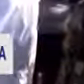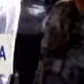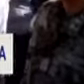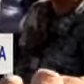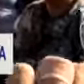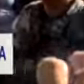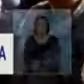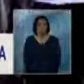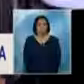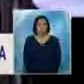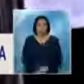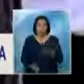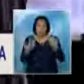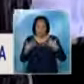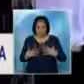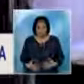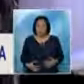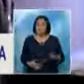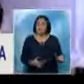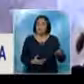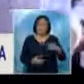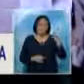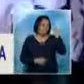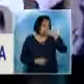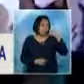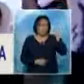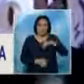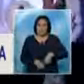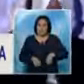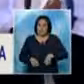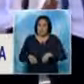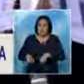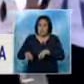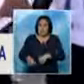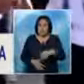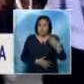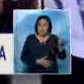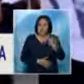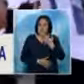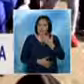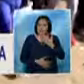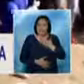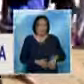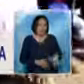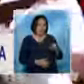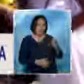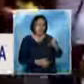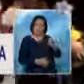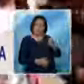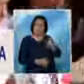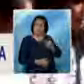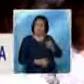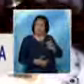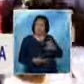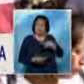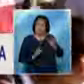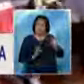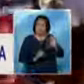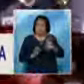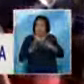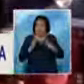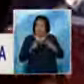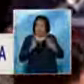Vistiendo polos que llevan su rostro y el ritmo del huayno, los restos del sargento de segunda Brian Lizana Chávez fueron despedidos por sus